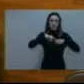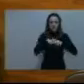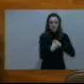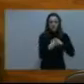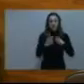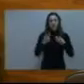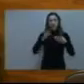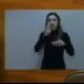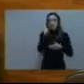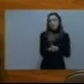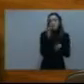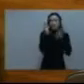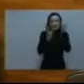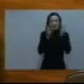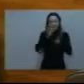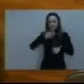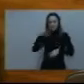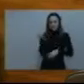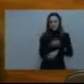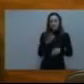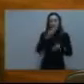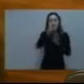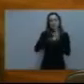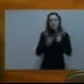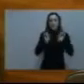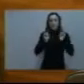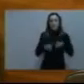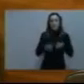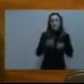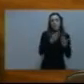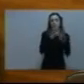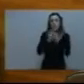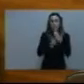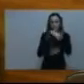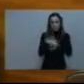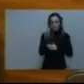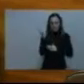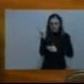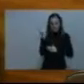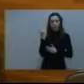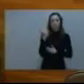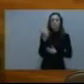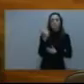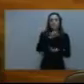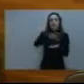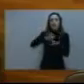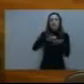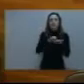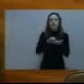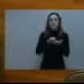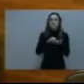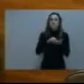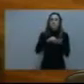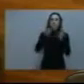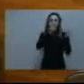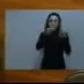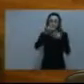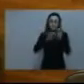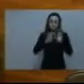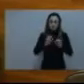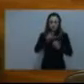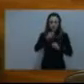capacidades diversas. El programa se puso en marcha el pasado curso entre el Centro de Educación Especial La Torres y el Colegio